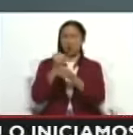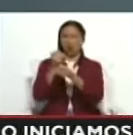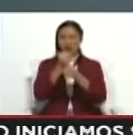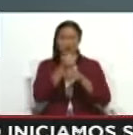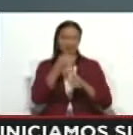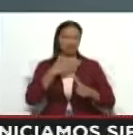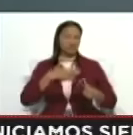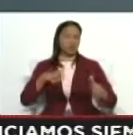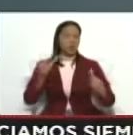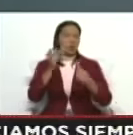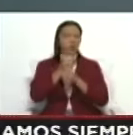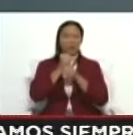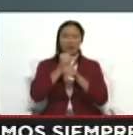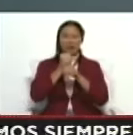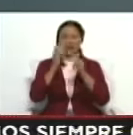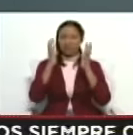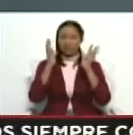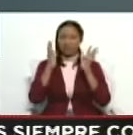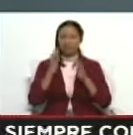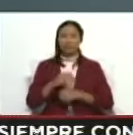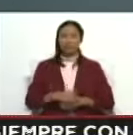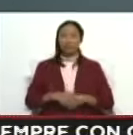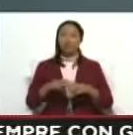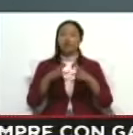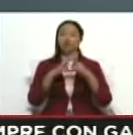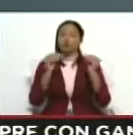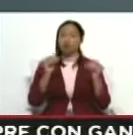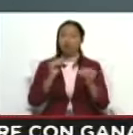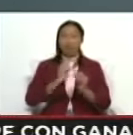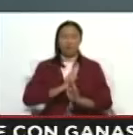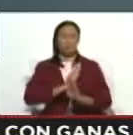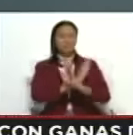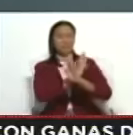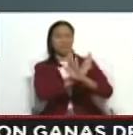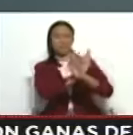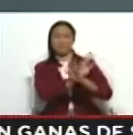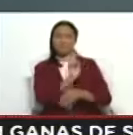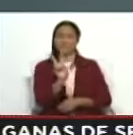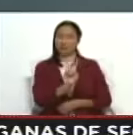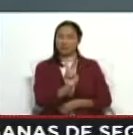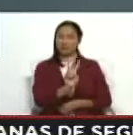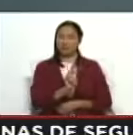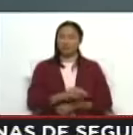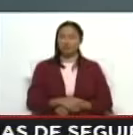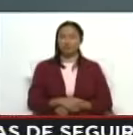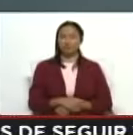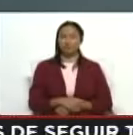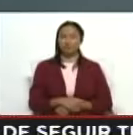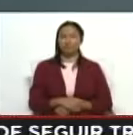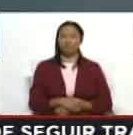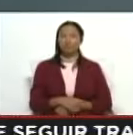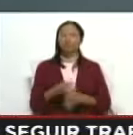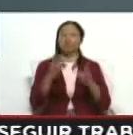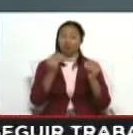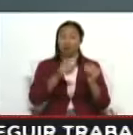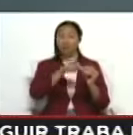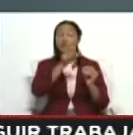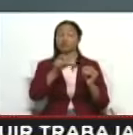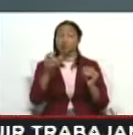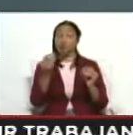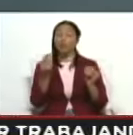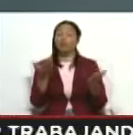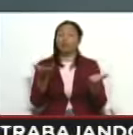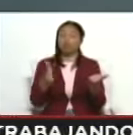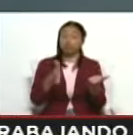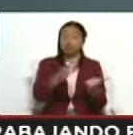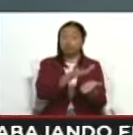y logré, decía él, que se dieran todas las sanciones contra Venezuela, que han matado a mucha gente, ojo, que